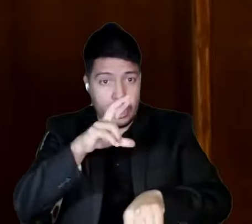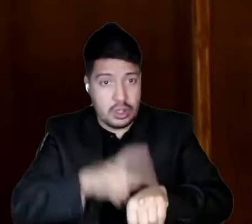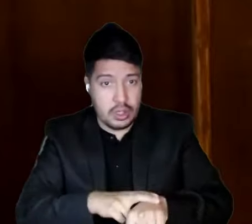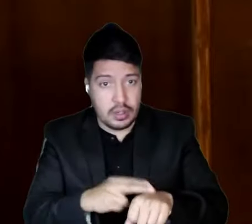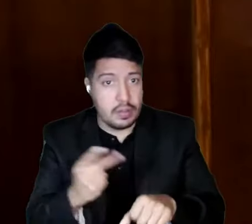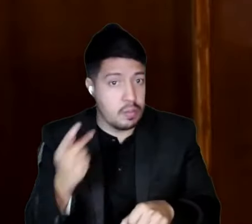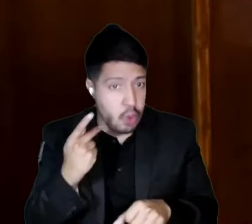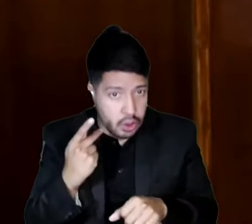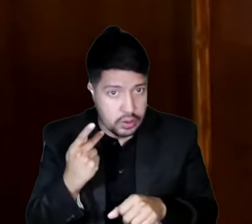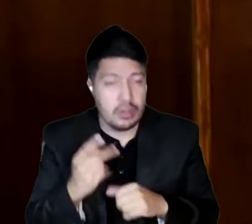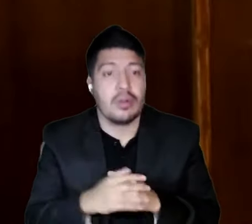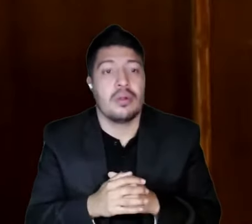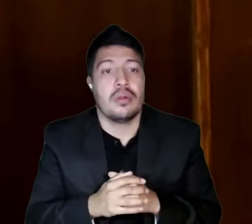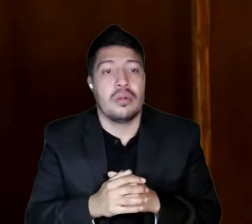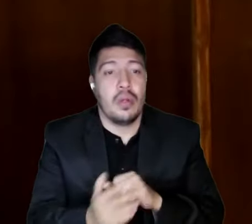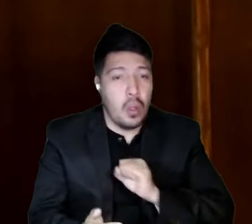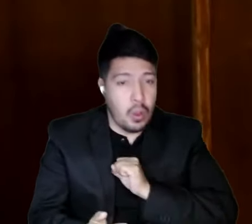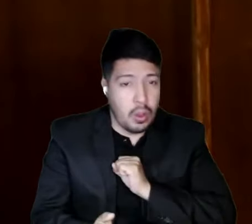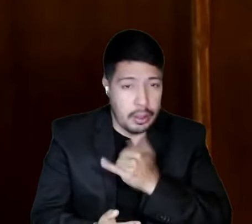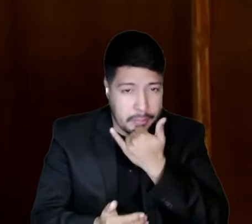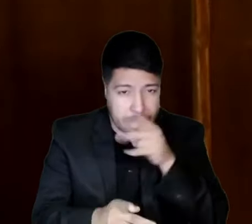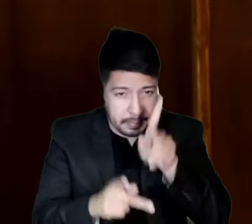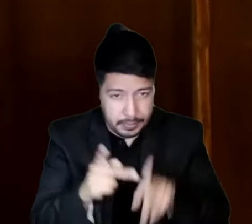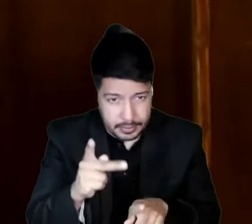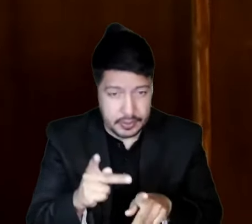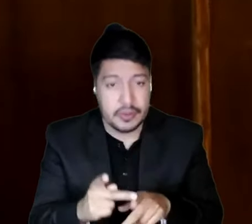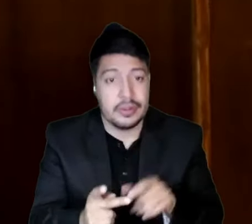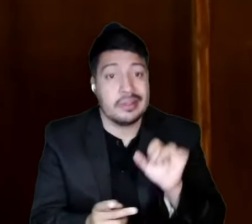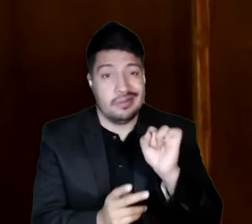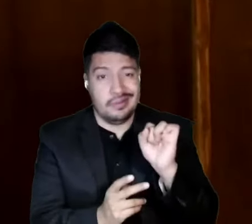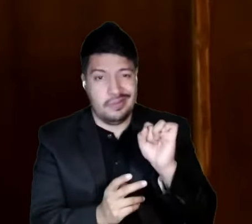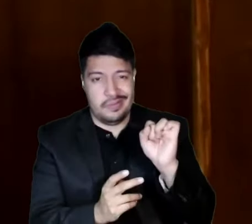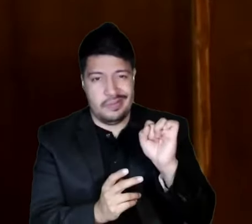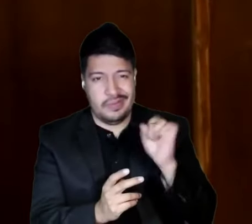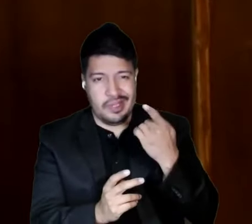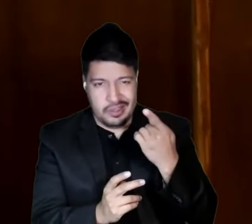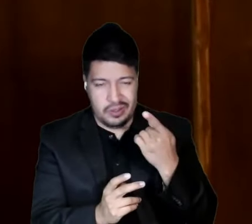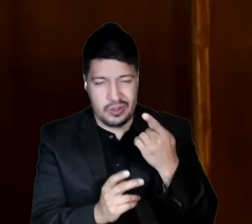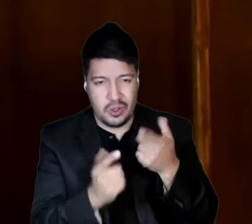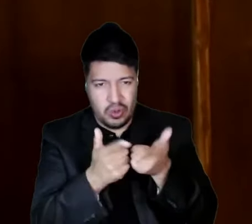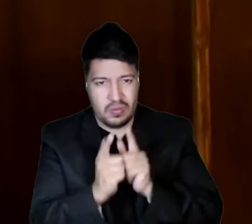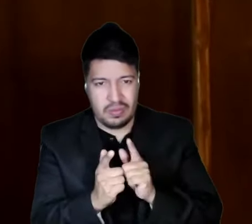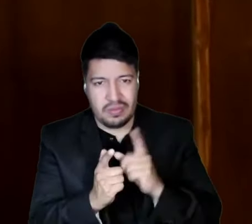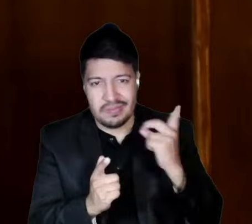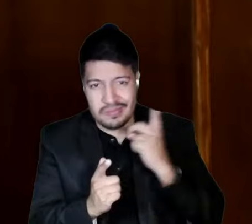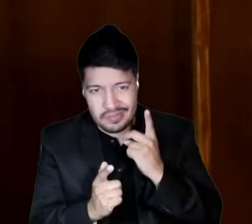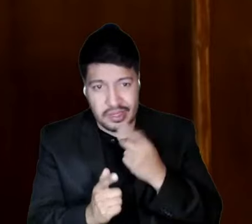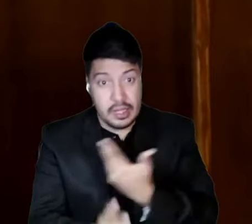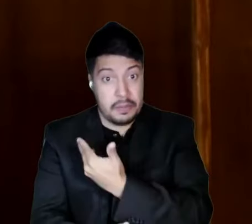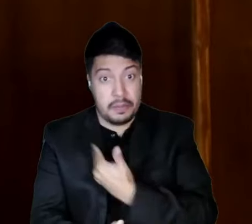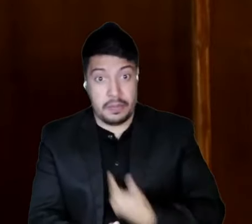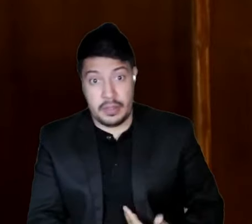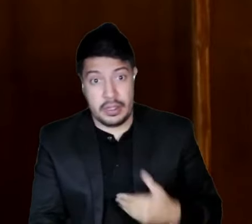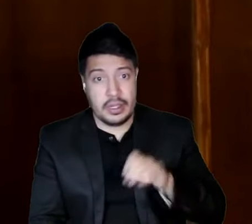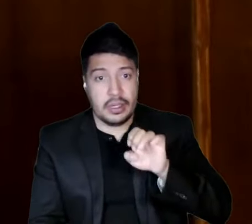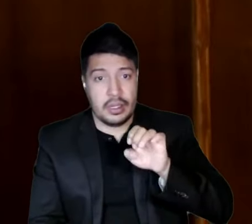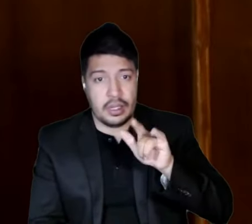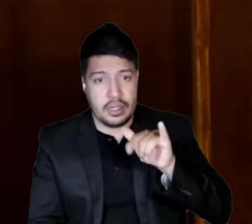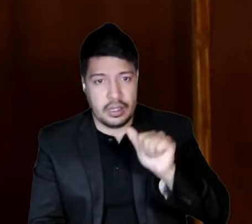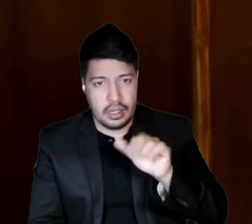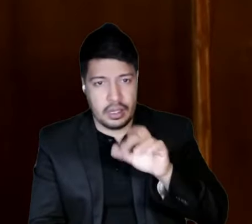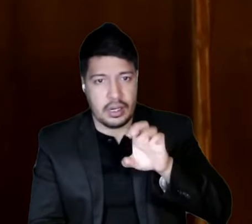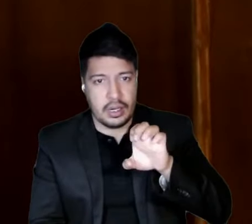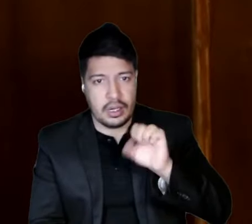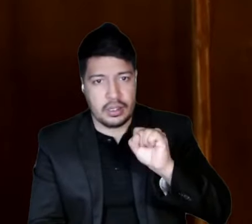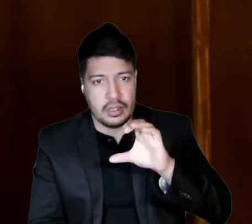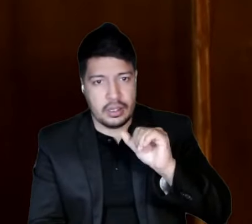política de la 61 legislatura del Estado de México presidente diputado Elías rescala Jiménez vicepresidente